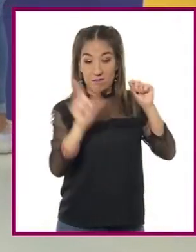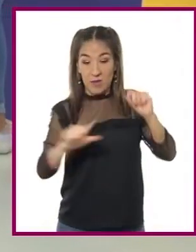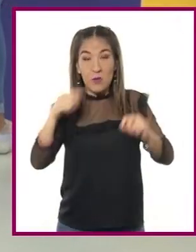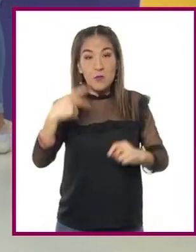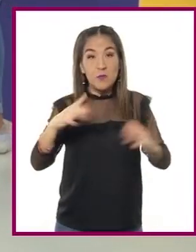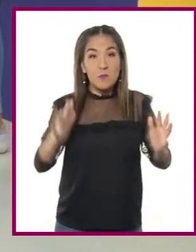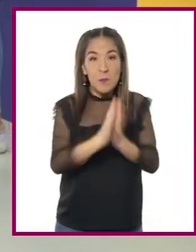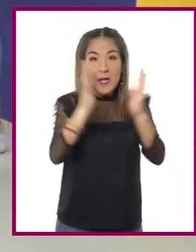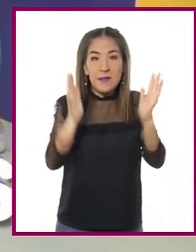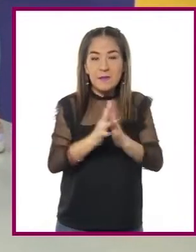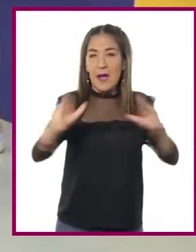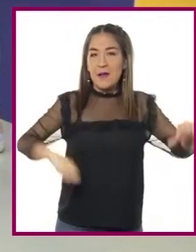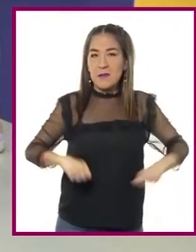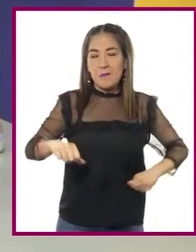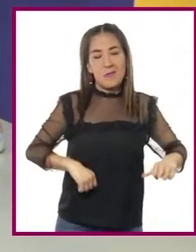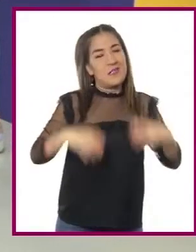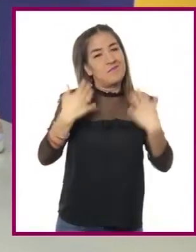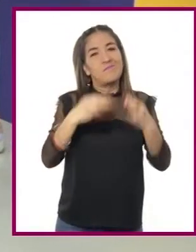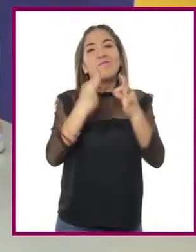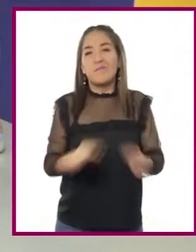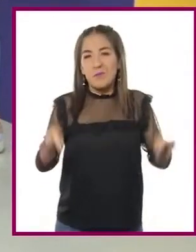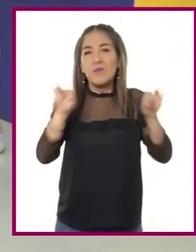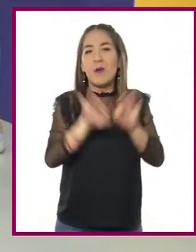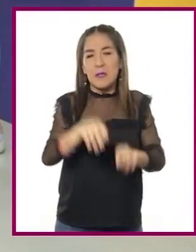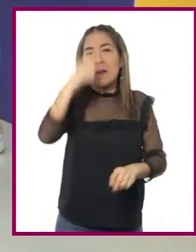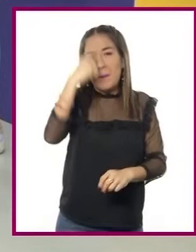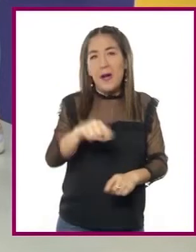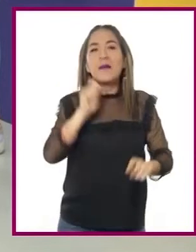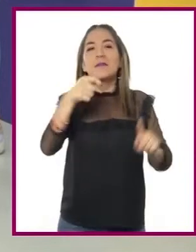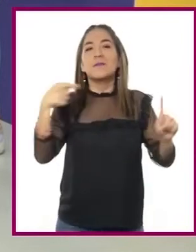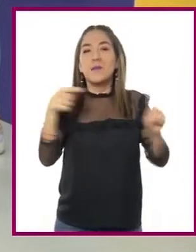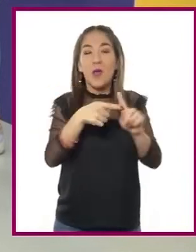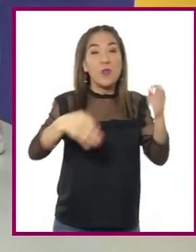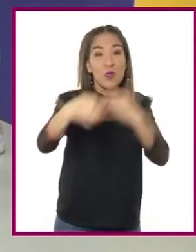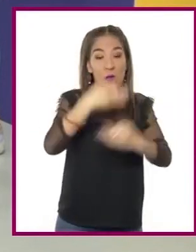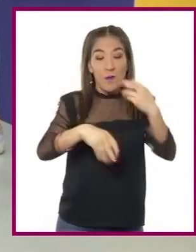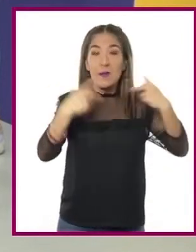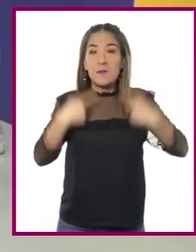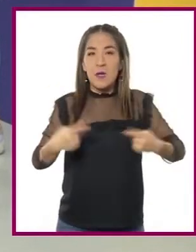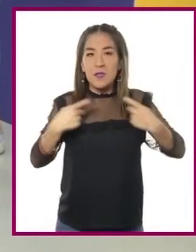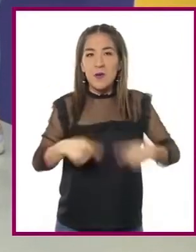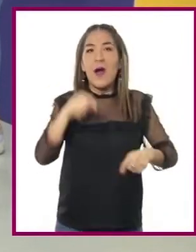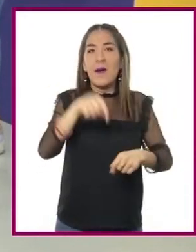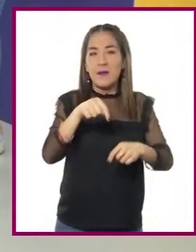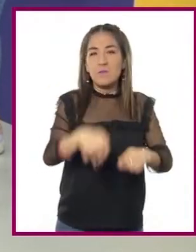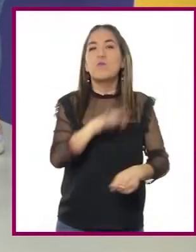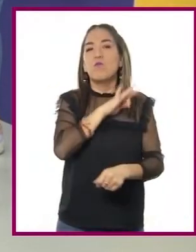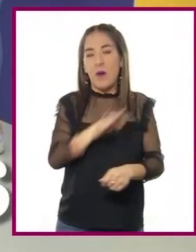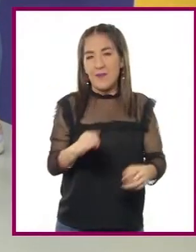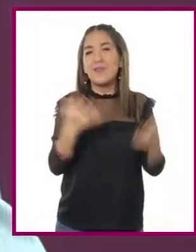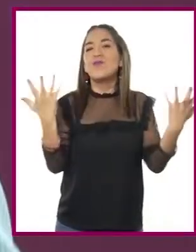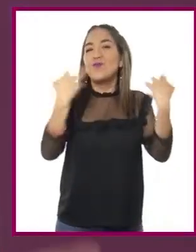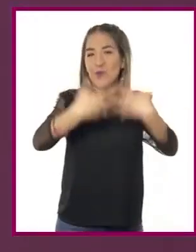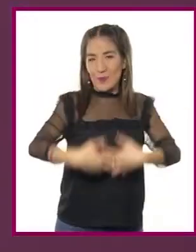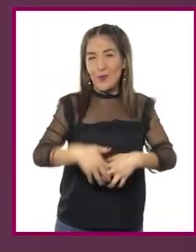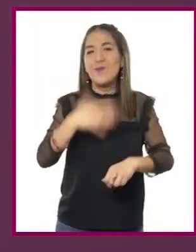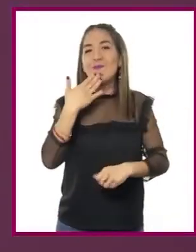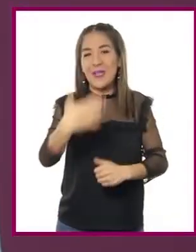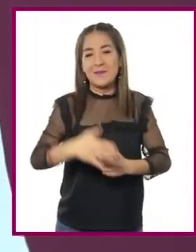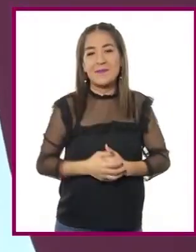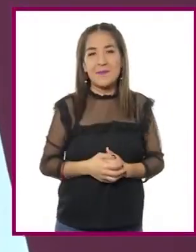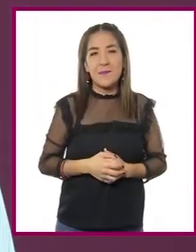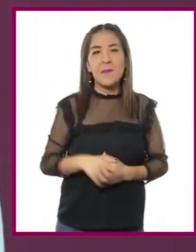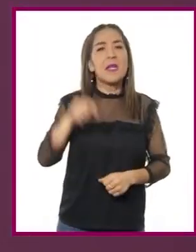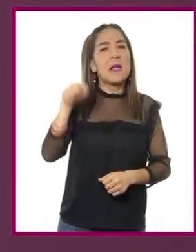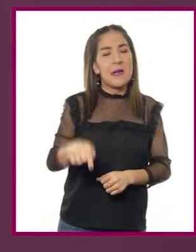y sin duda son elementos indispensables para que la sociedad funcione de manera armónica. En